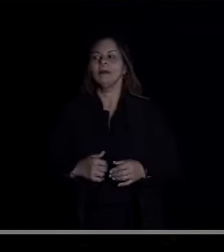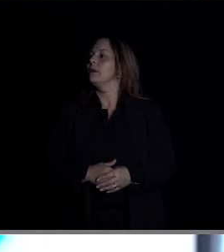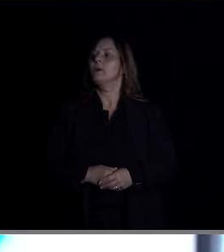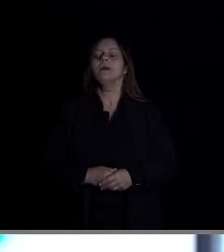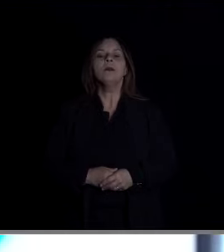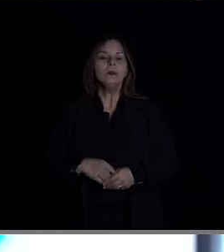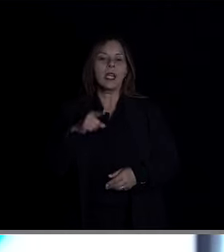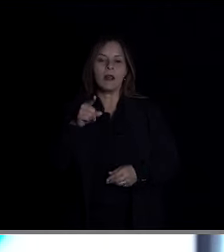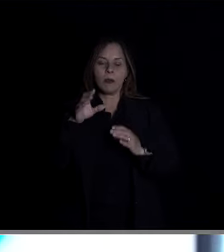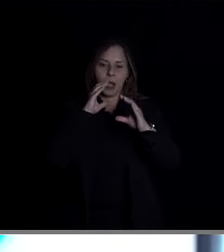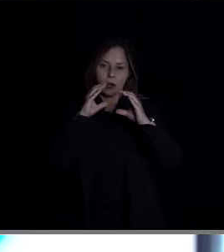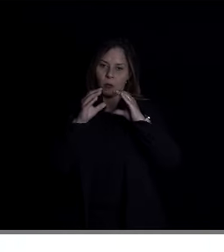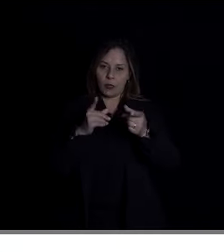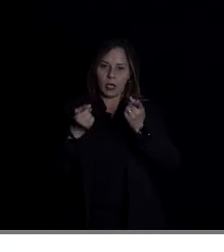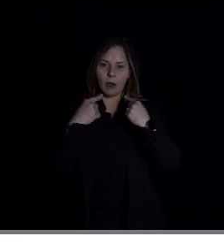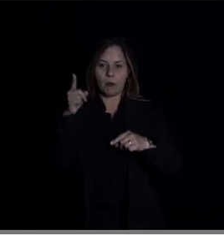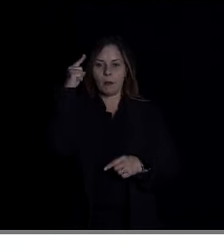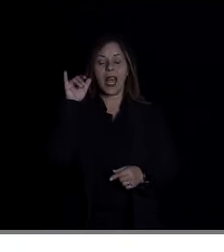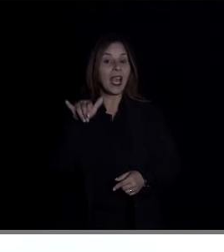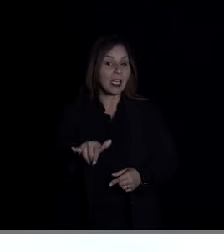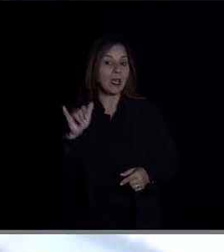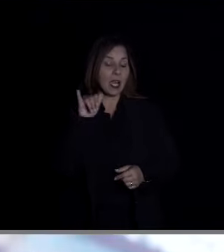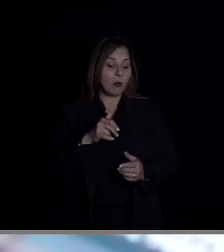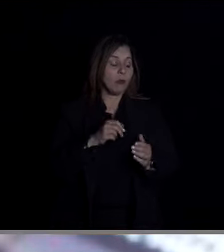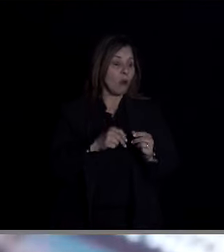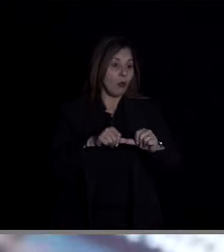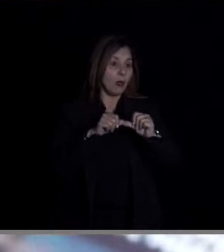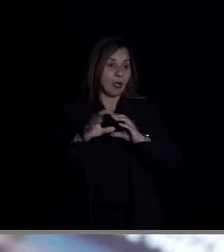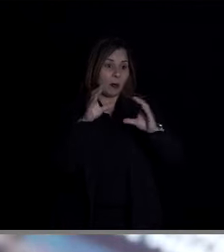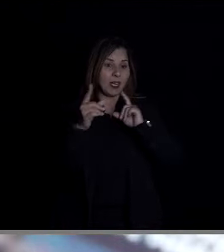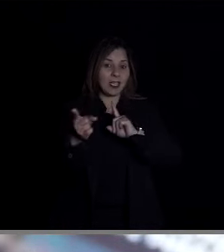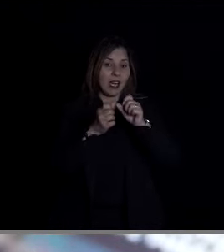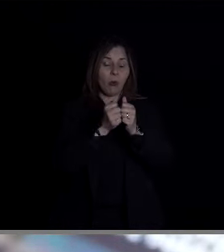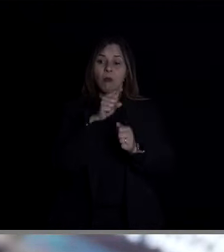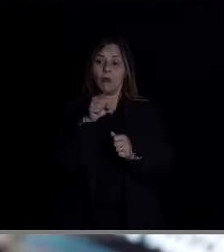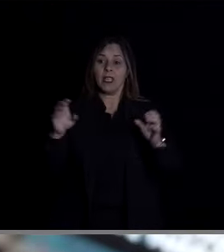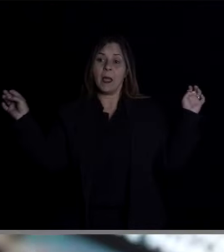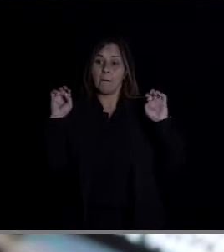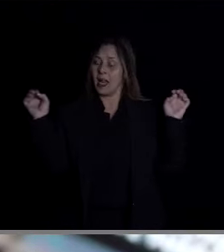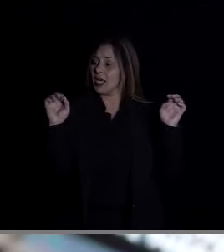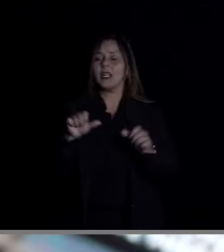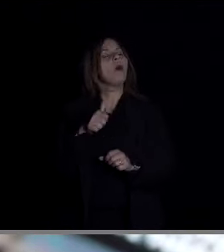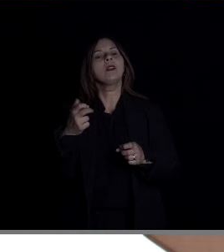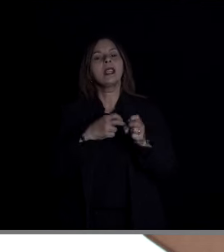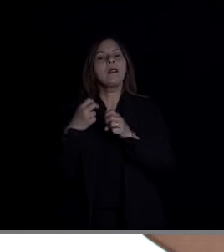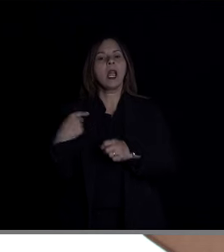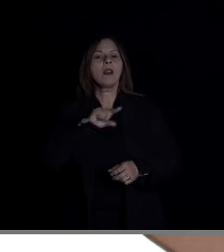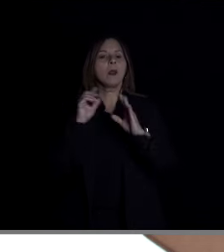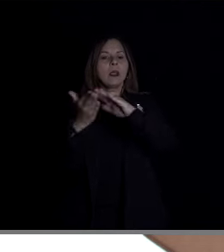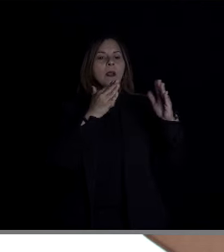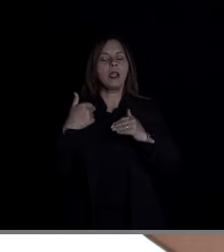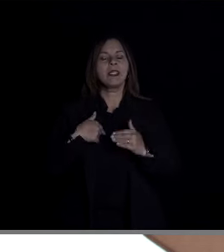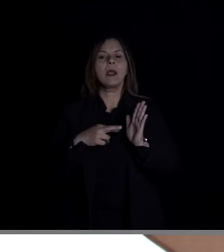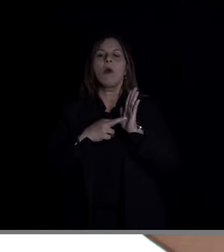Esa forma de comunicarnos llegó para quedarse y mantener esa comunicación directa con ustedes en caso de emergencia, en otras circunstancias de nuestra ciudad. Ya